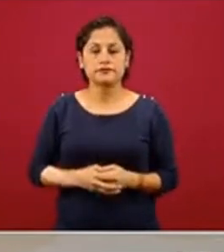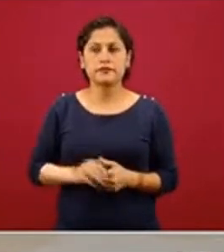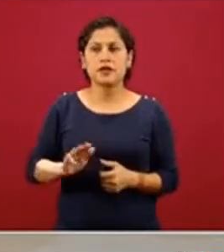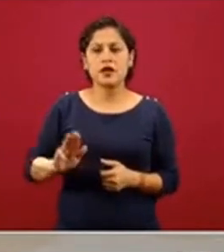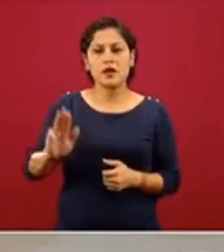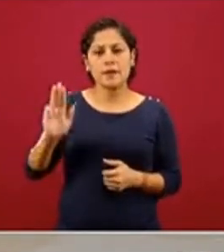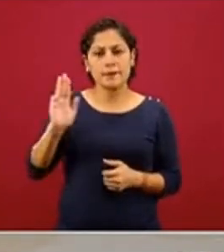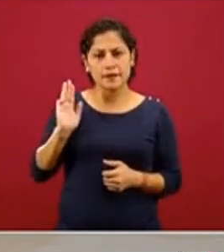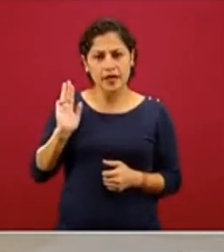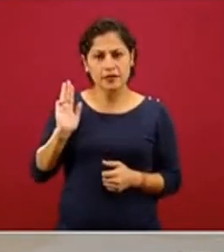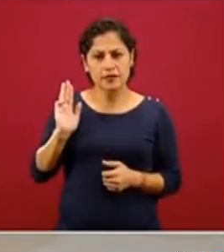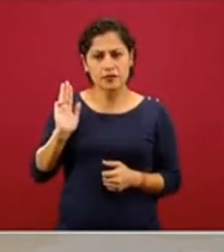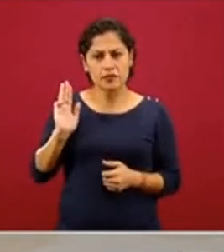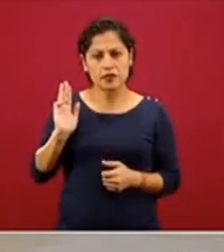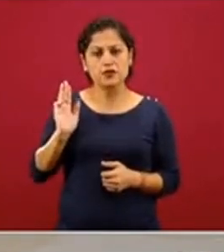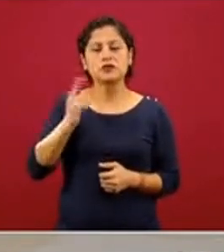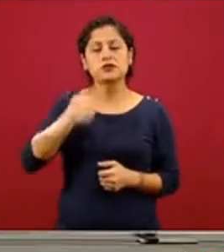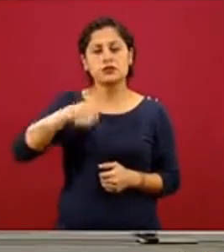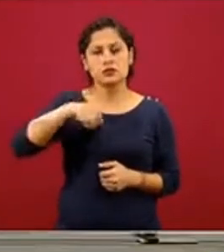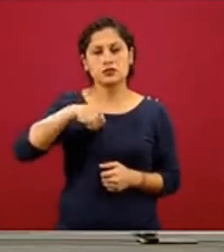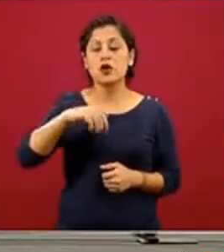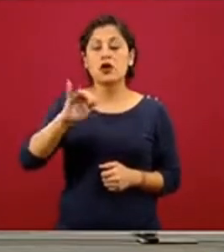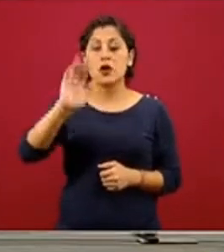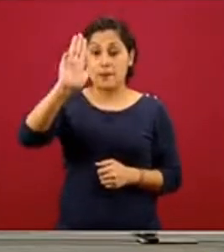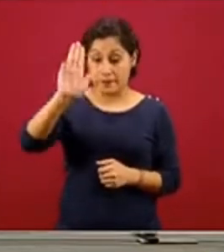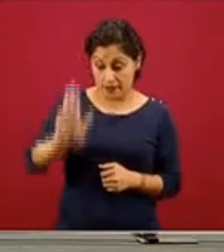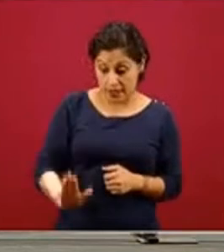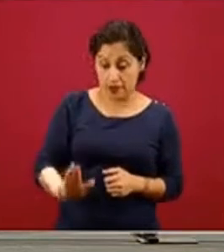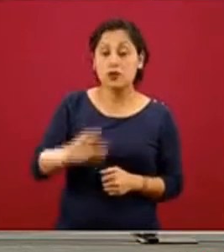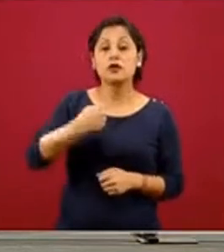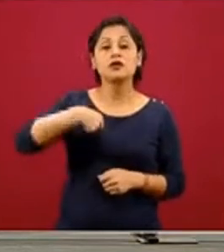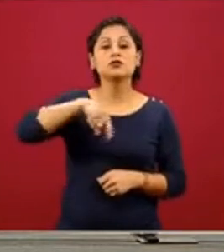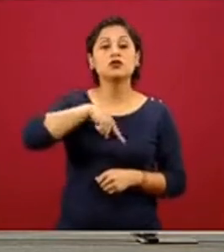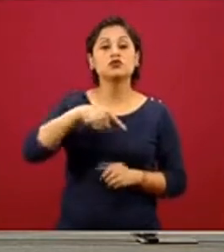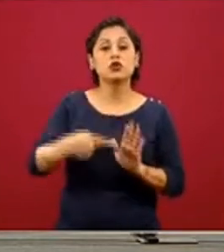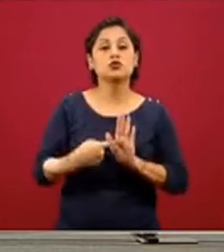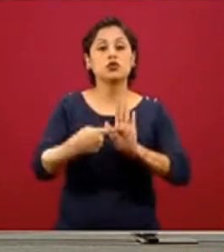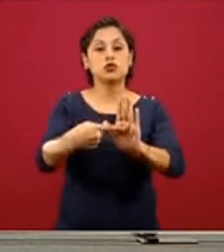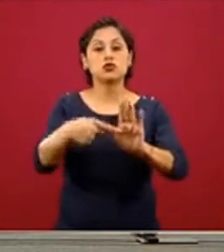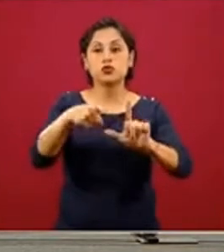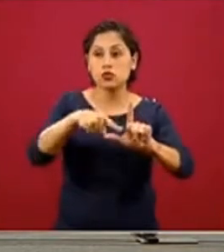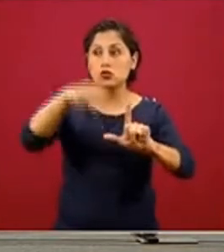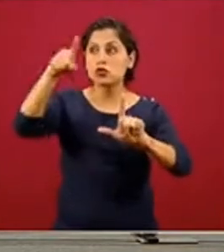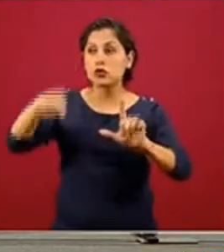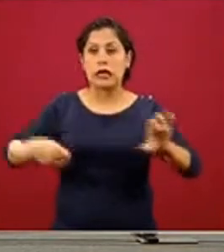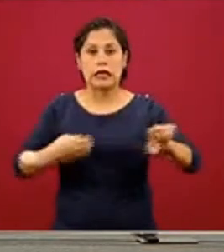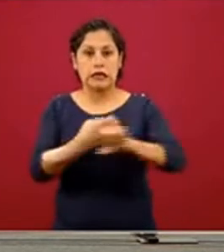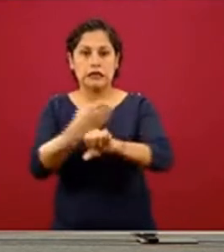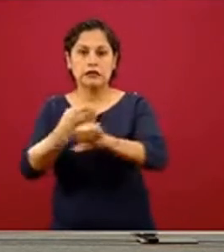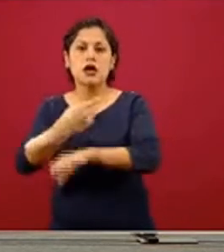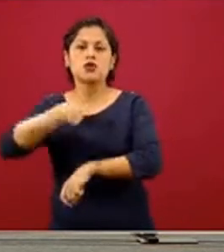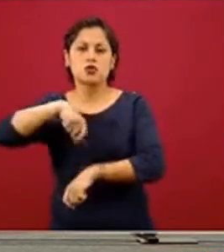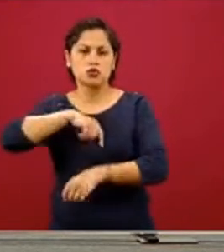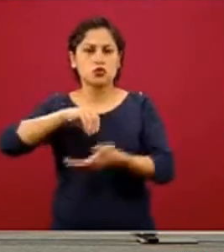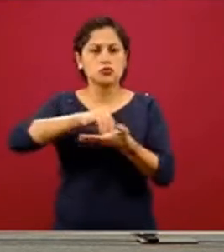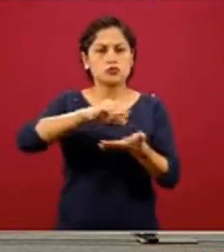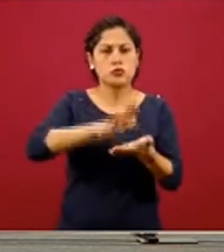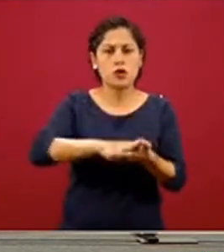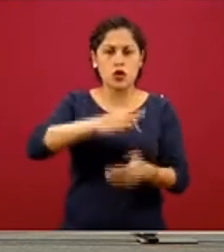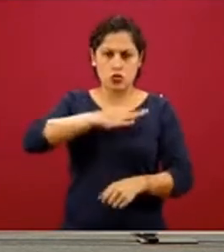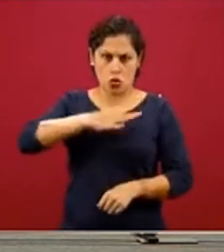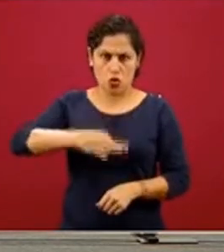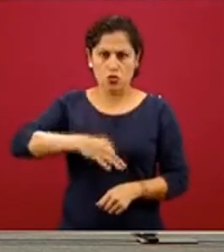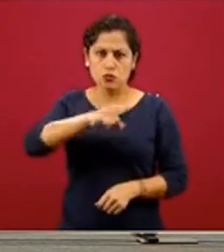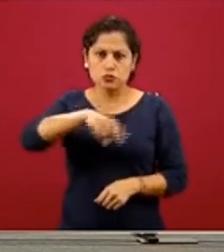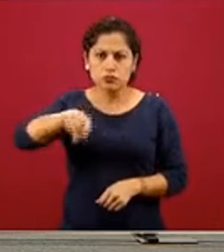miércoles presentamos las proyecciones y las curvas. Si gustan, incluimos Toluca para poder tener la